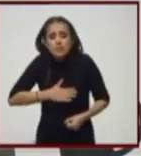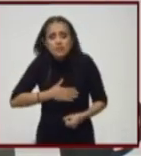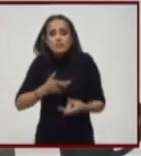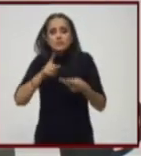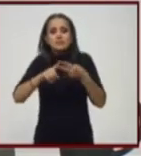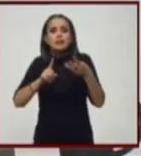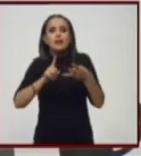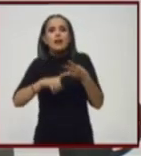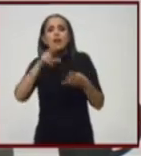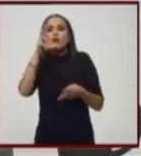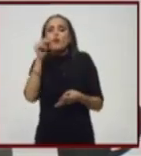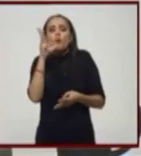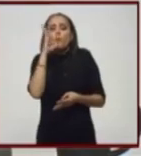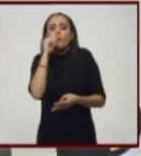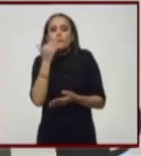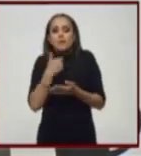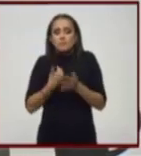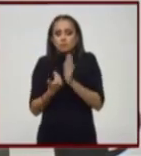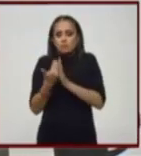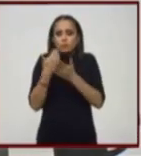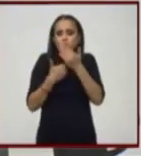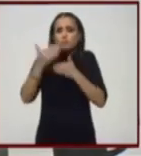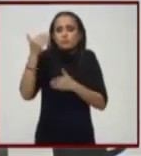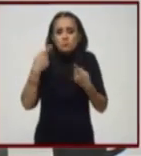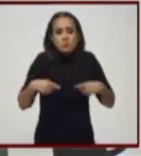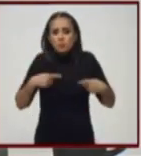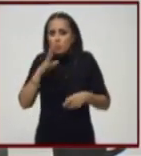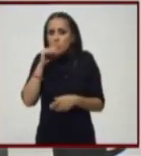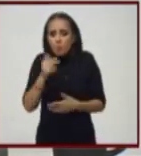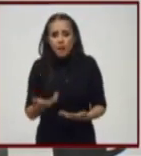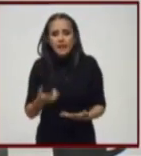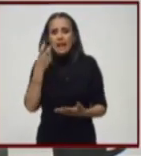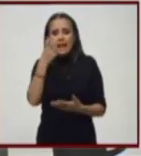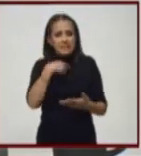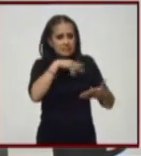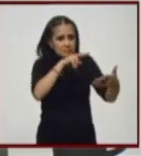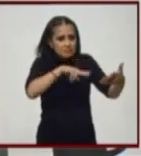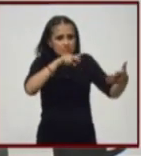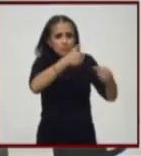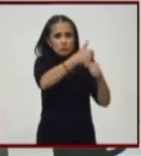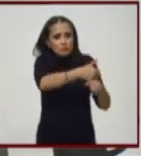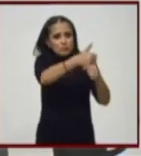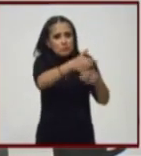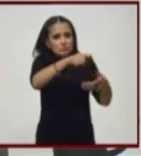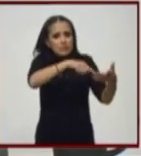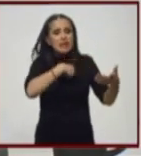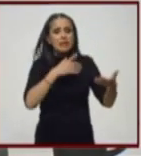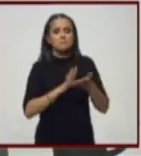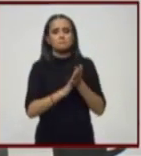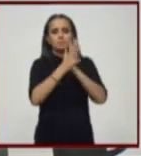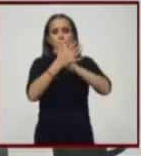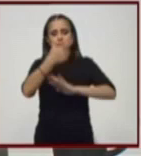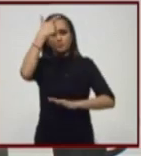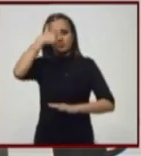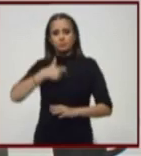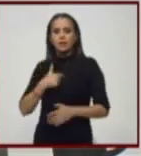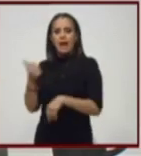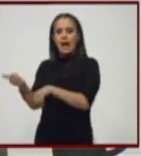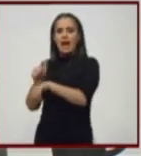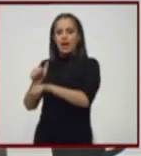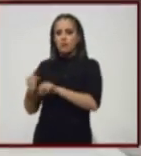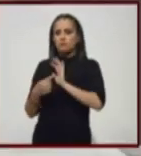trascender se asimismo el ser humano en fin en cada uno de los personajes y de los trabajos